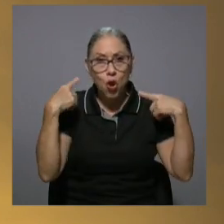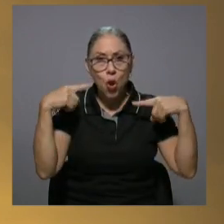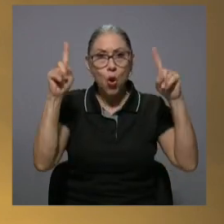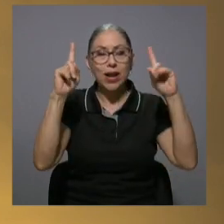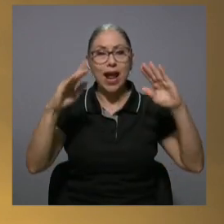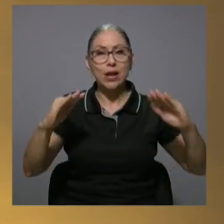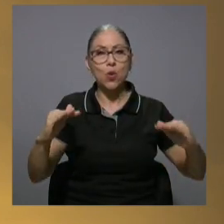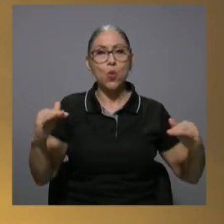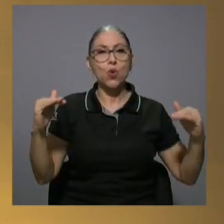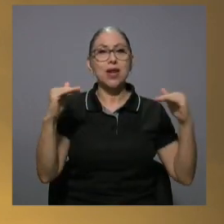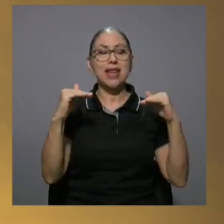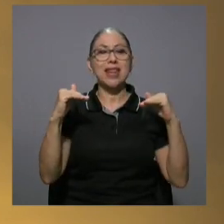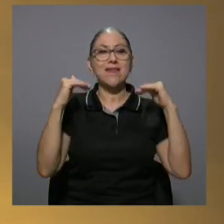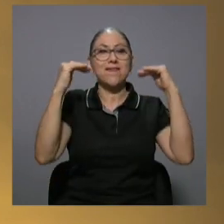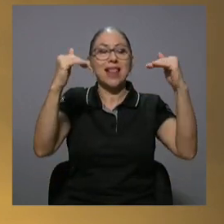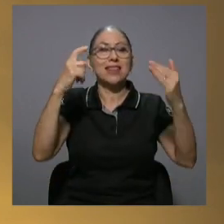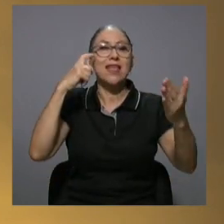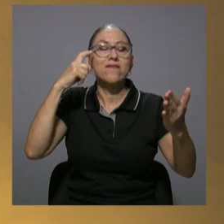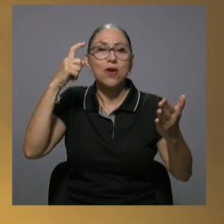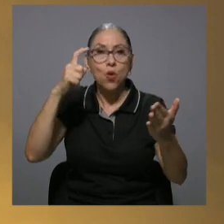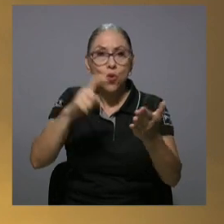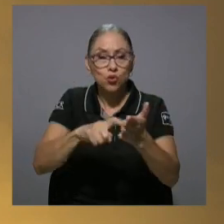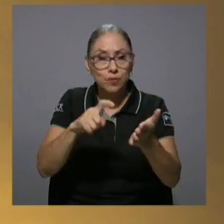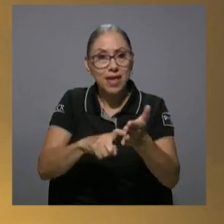de reconocimiento,